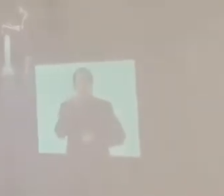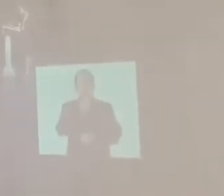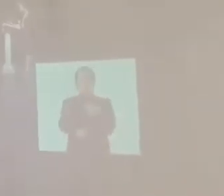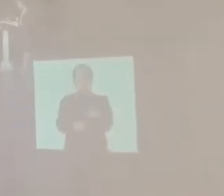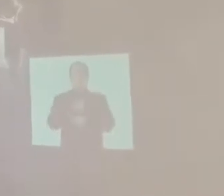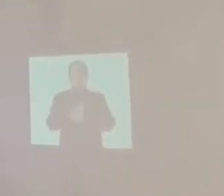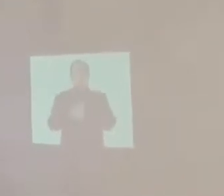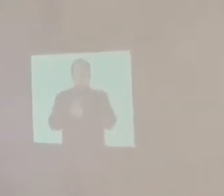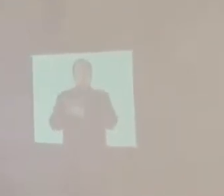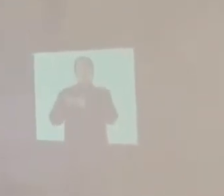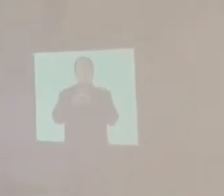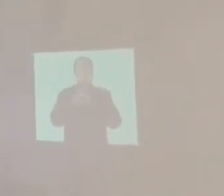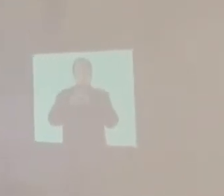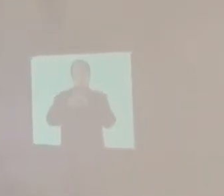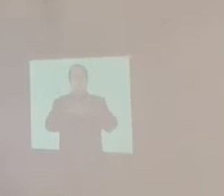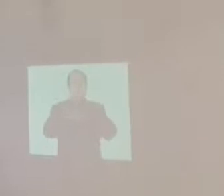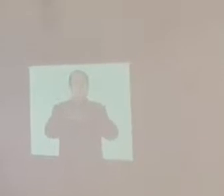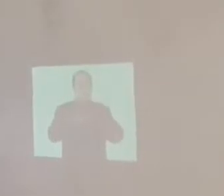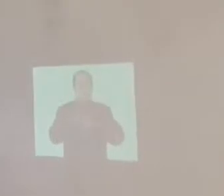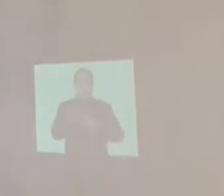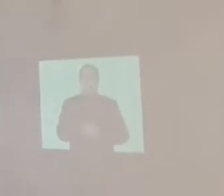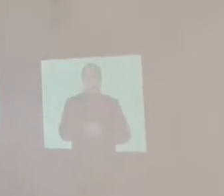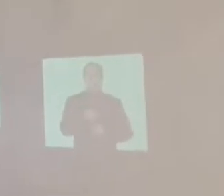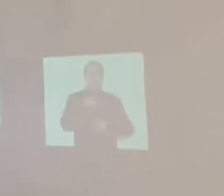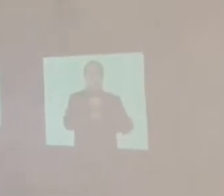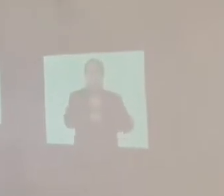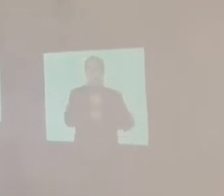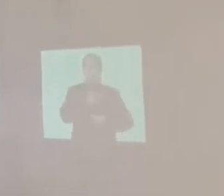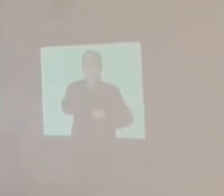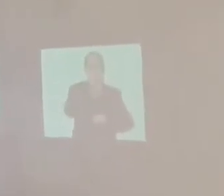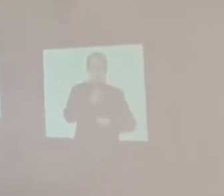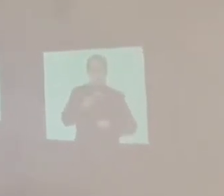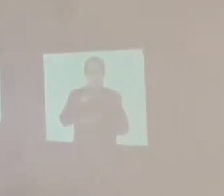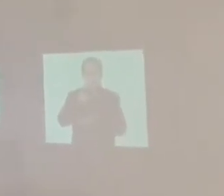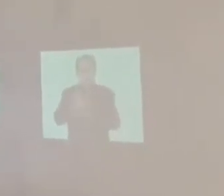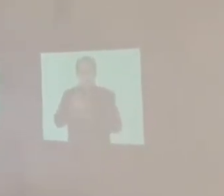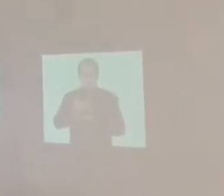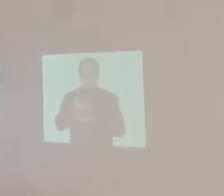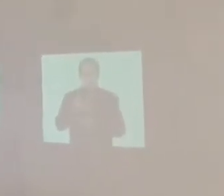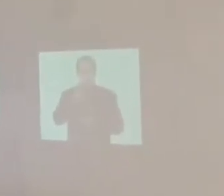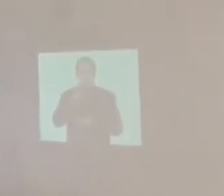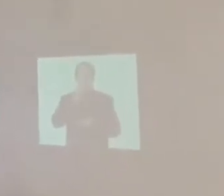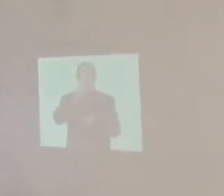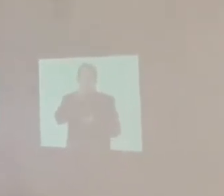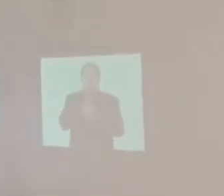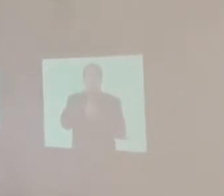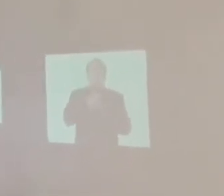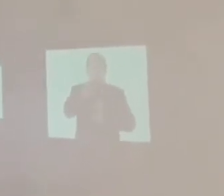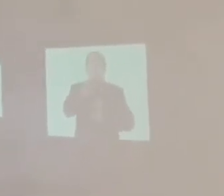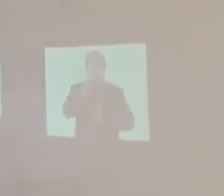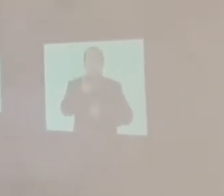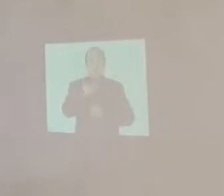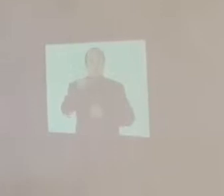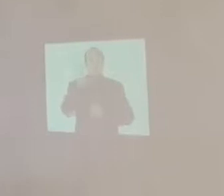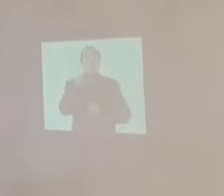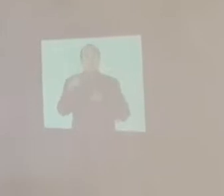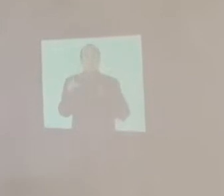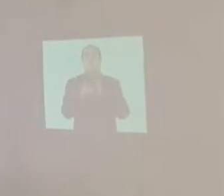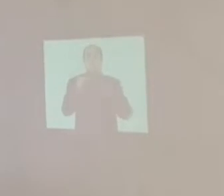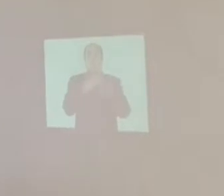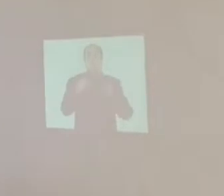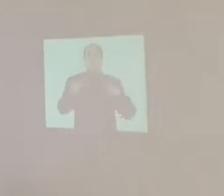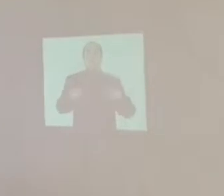metropolitana. Esto nos ha permitido generar un programa de acceso al derecho al agua para 22 millones de habitantes,